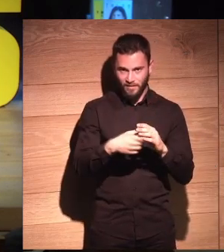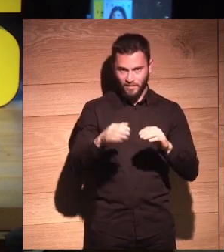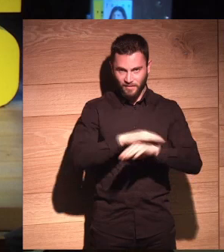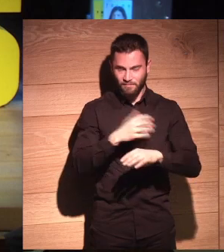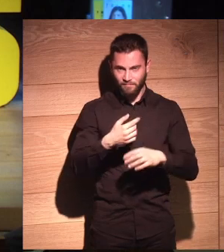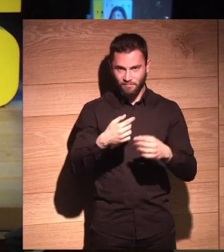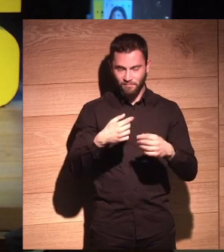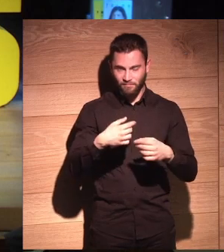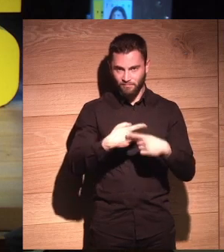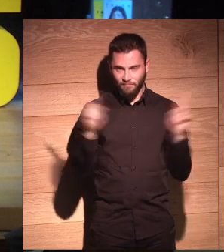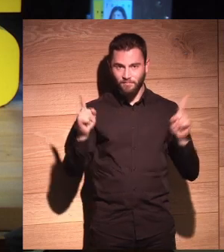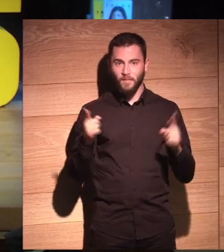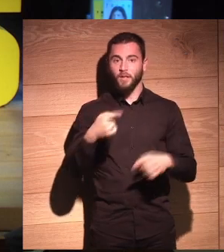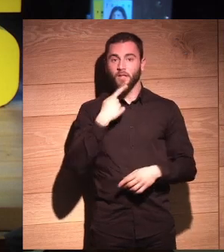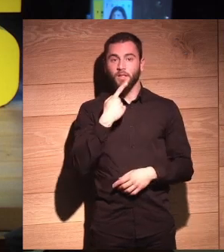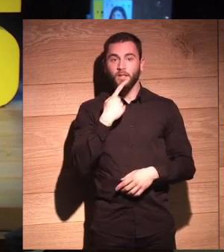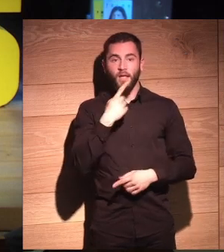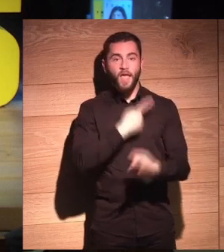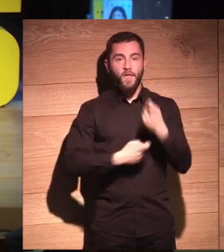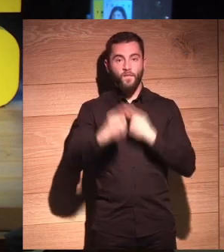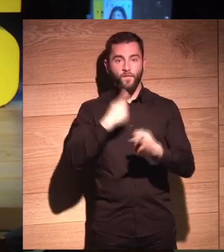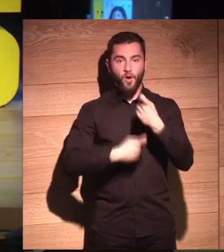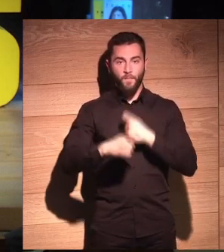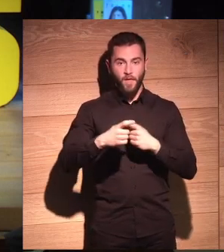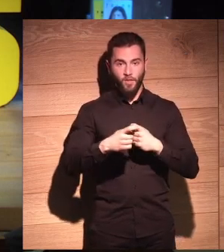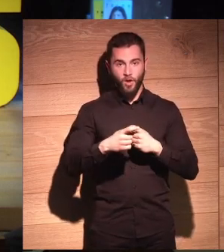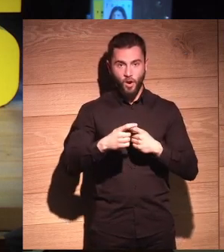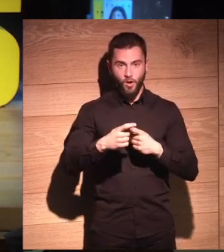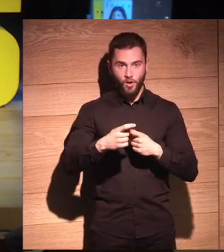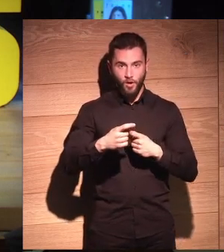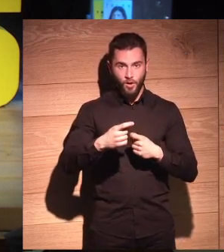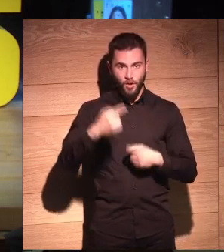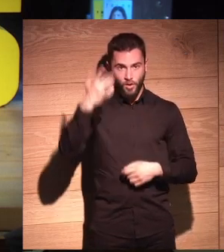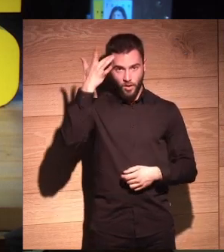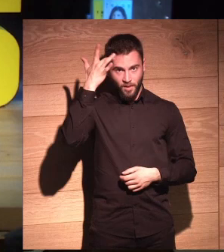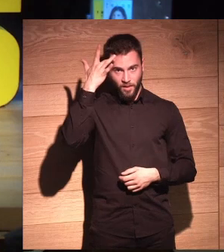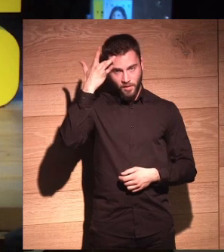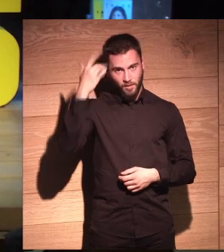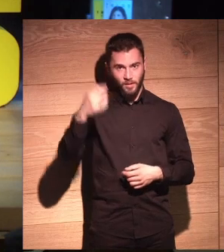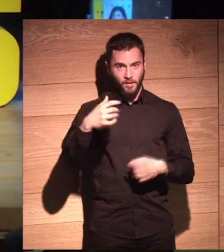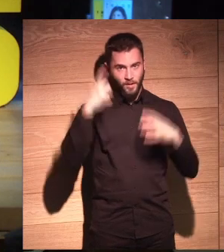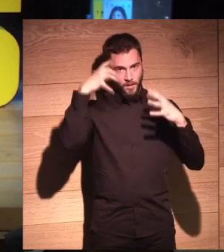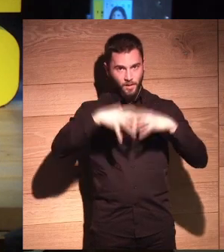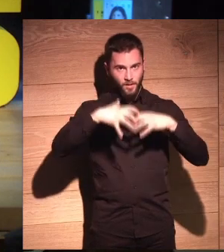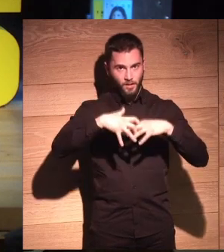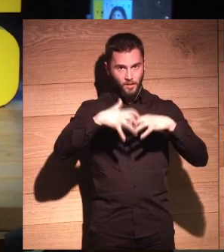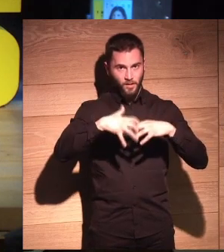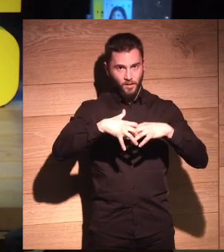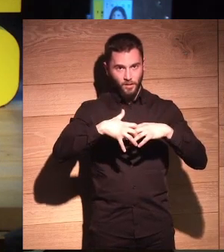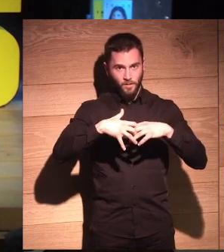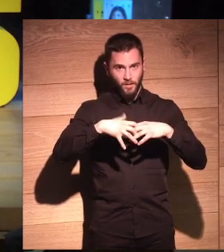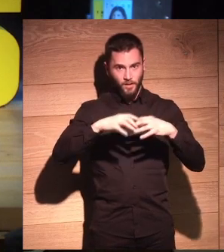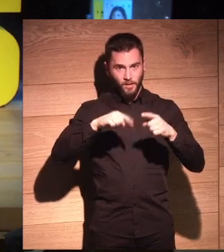representa que la información sensorial entra a través del cerebro y en los otros puntos salen los